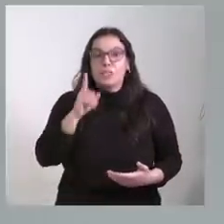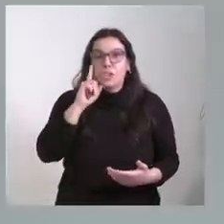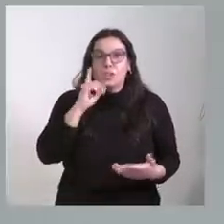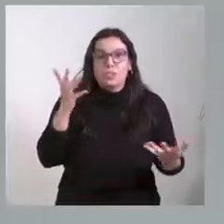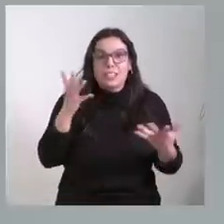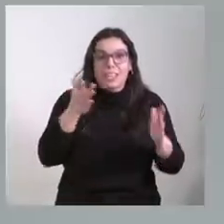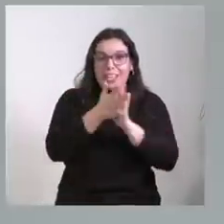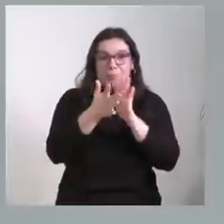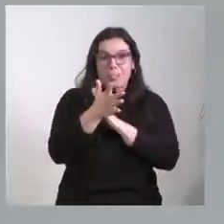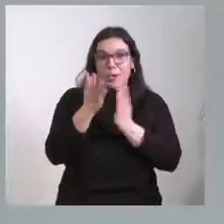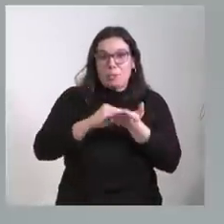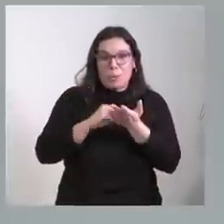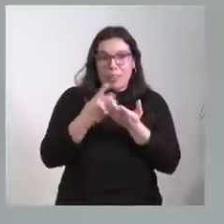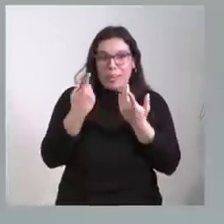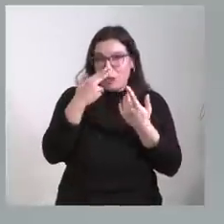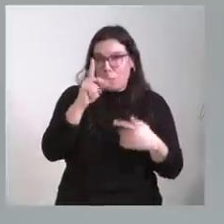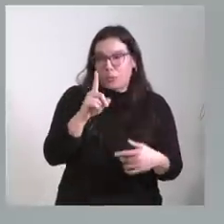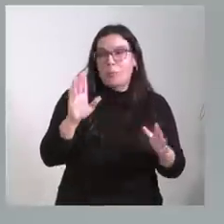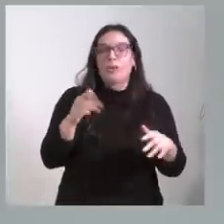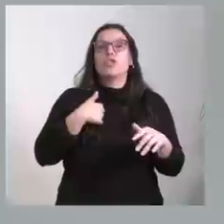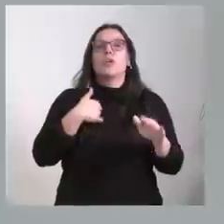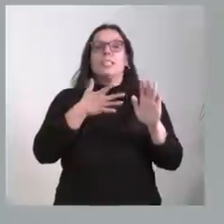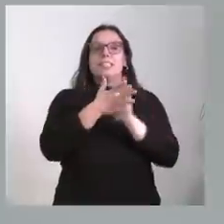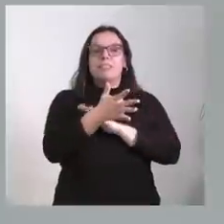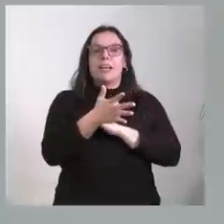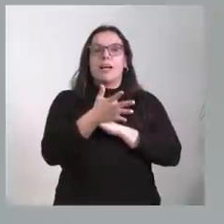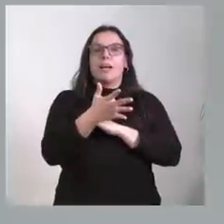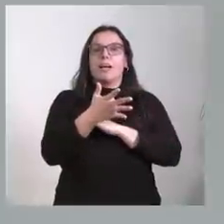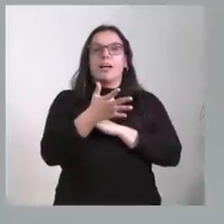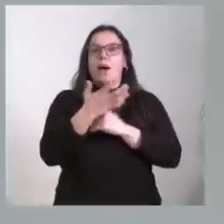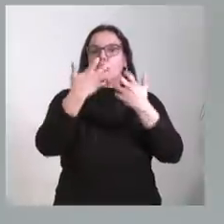vamos lo explico las veces que haga falta pero lo que me refería